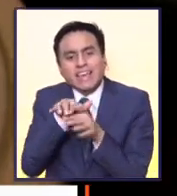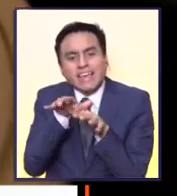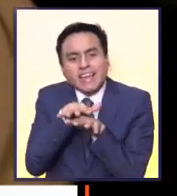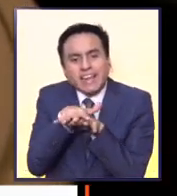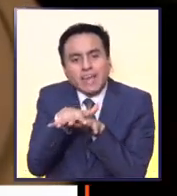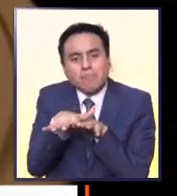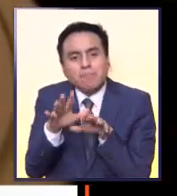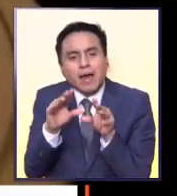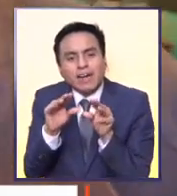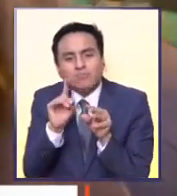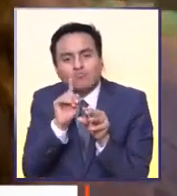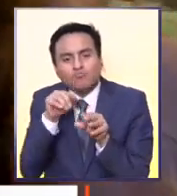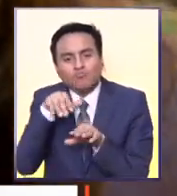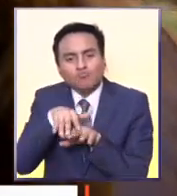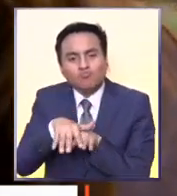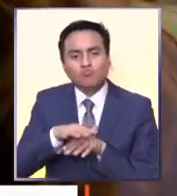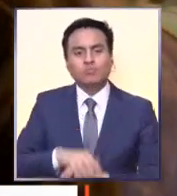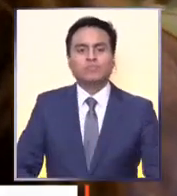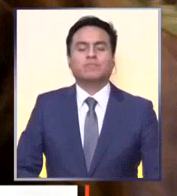dentro.